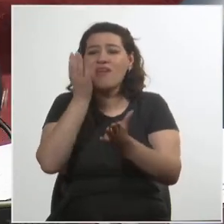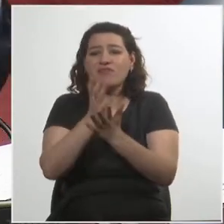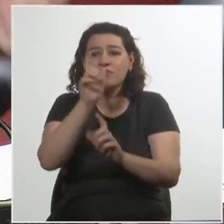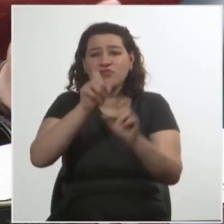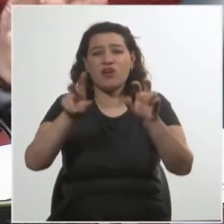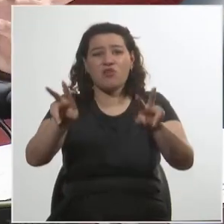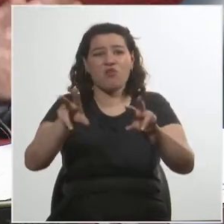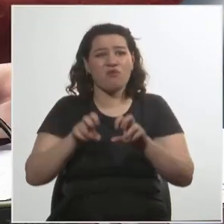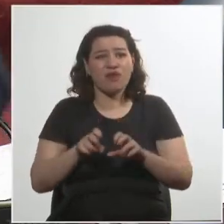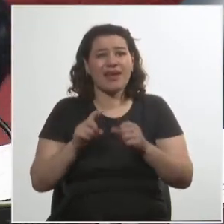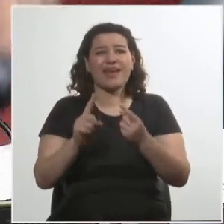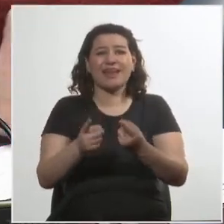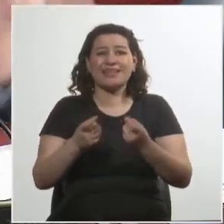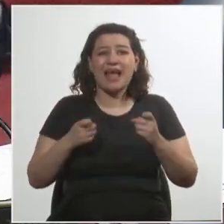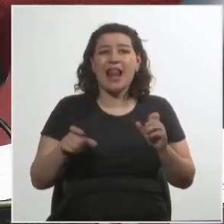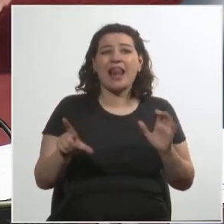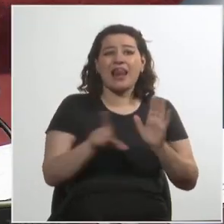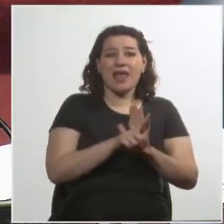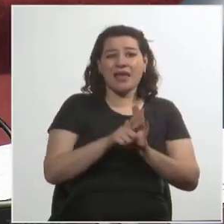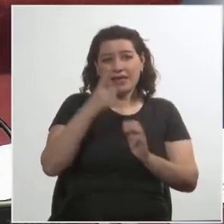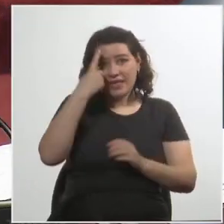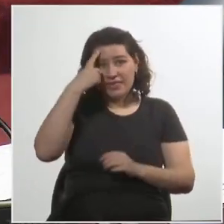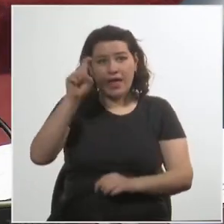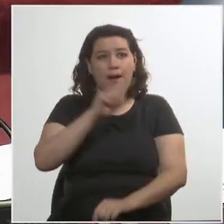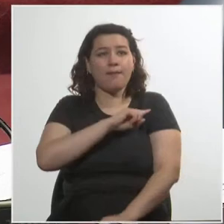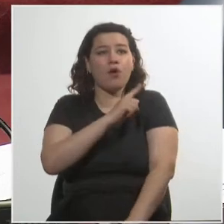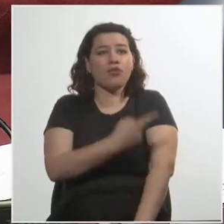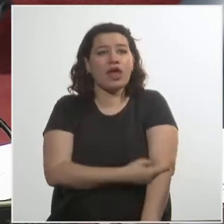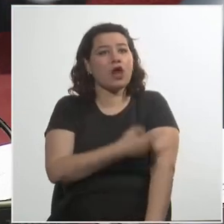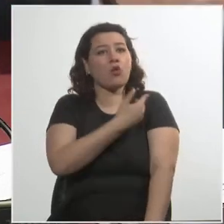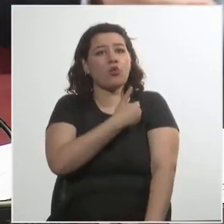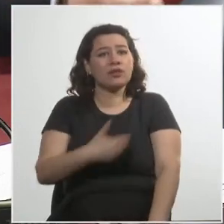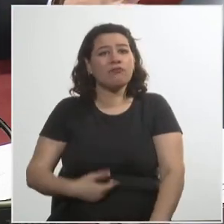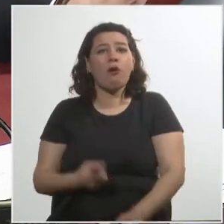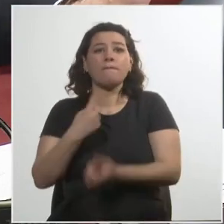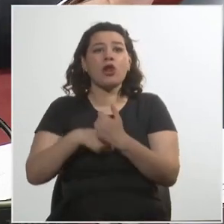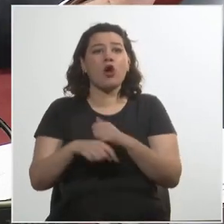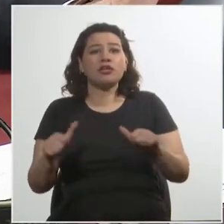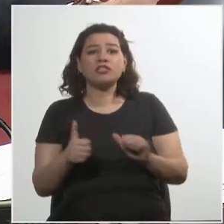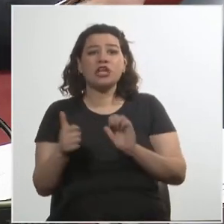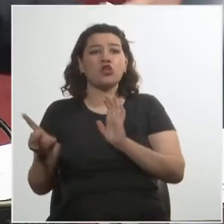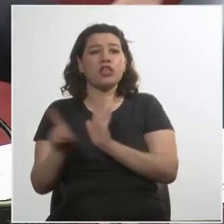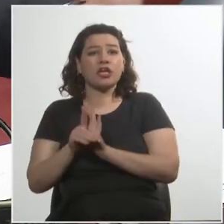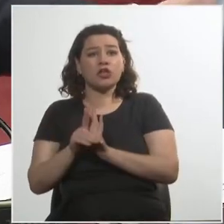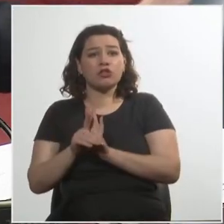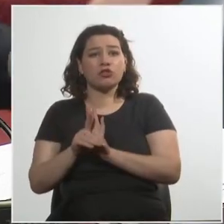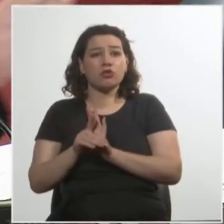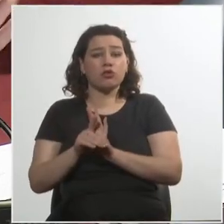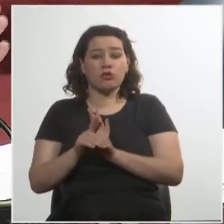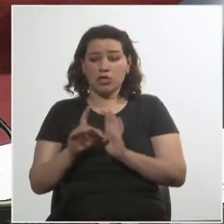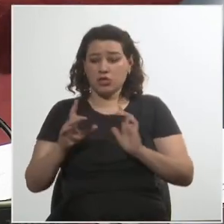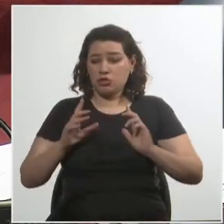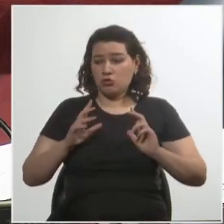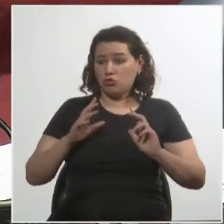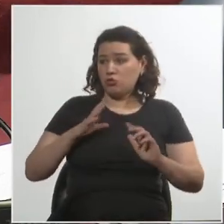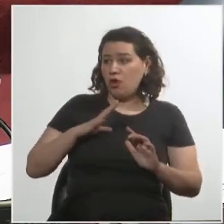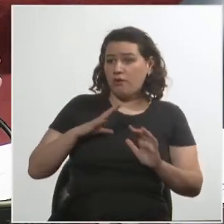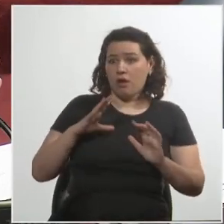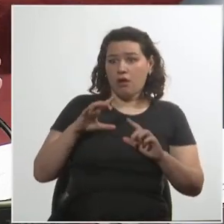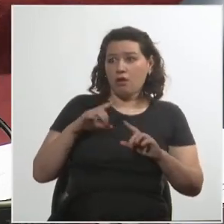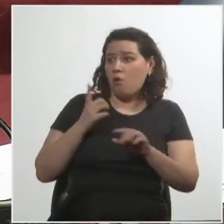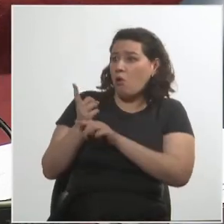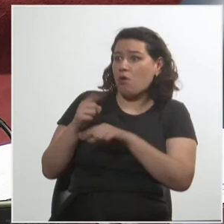que hubiera requerido ley con La Iniciativa del poder ejecutivo se hace por decreto y no la hemos cuestionado